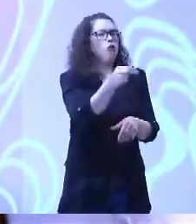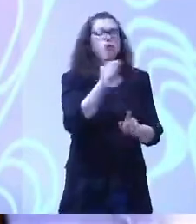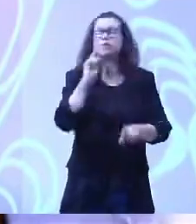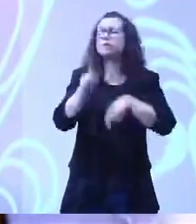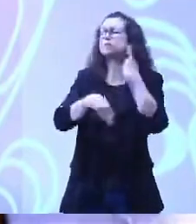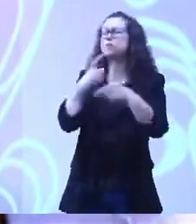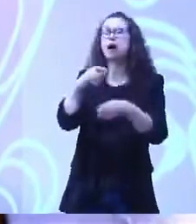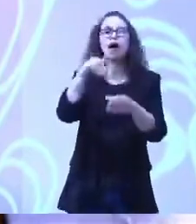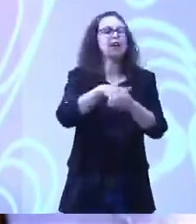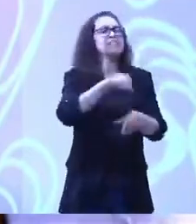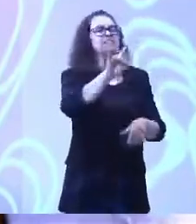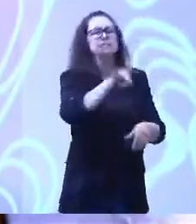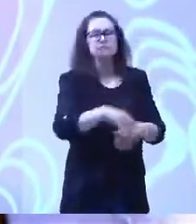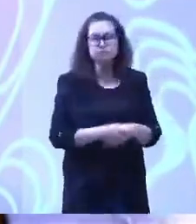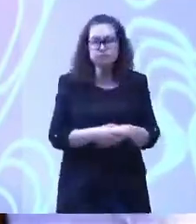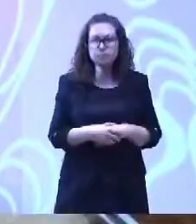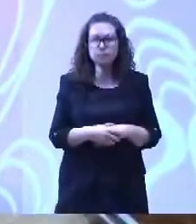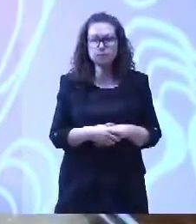sí.